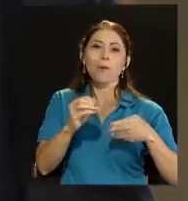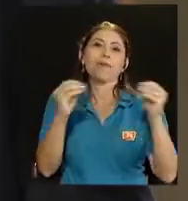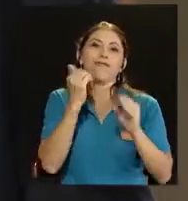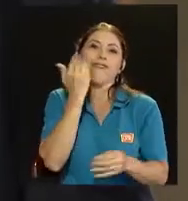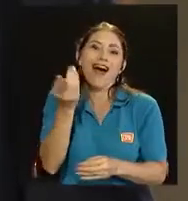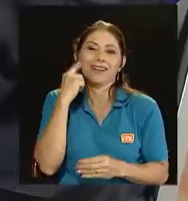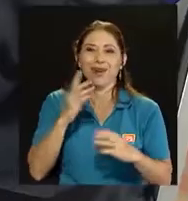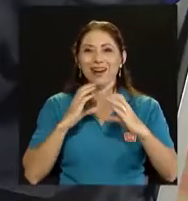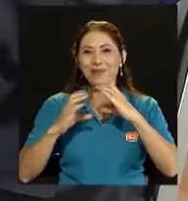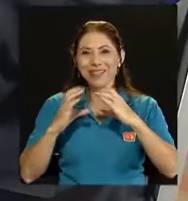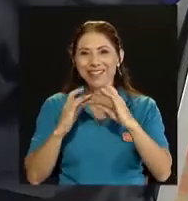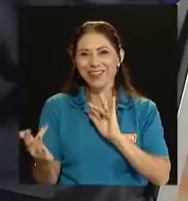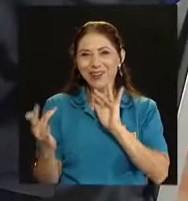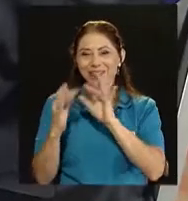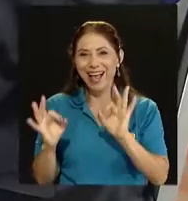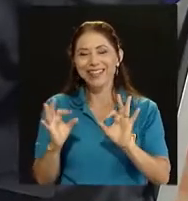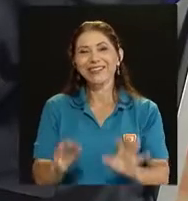la conversación y el contacto.